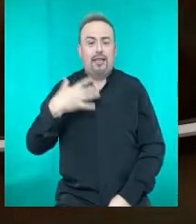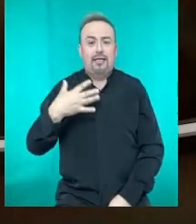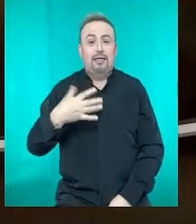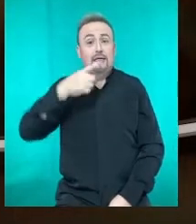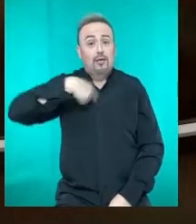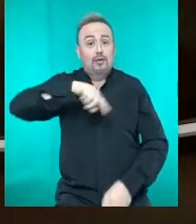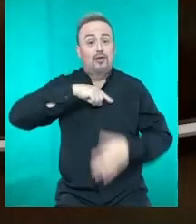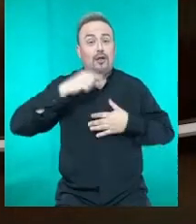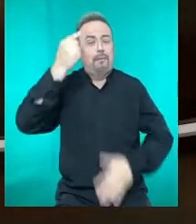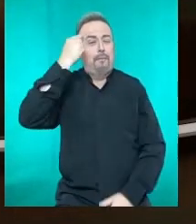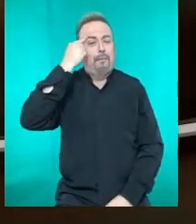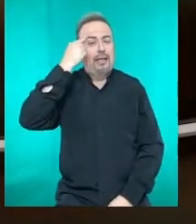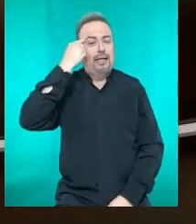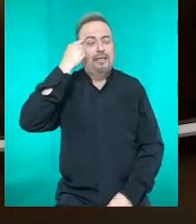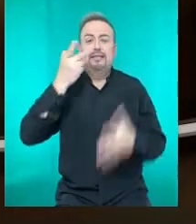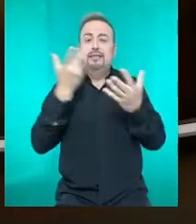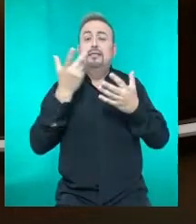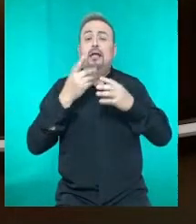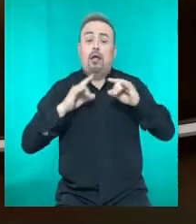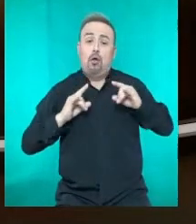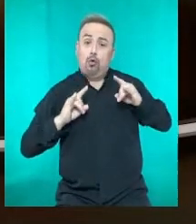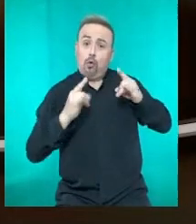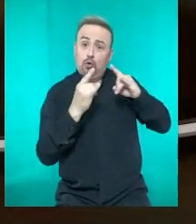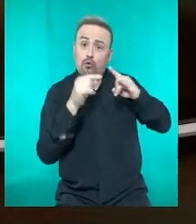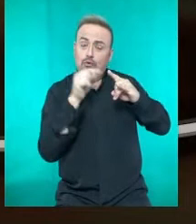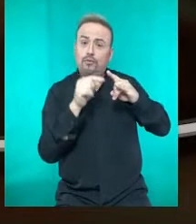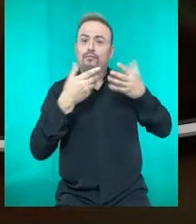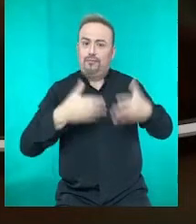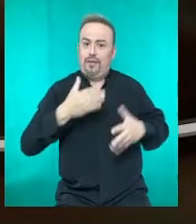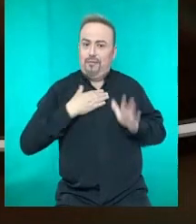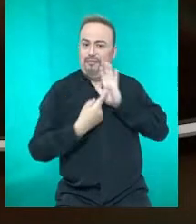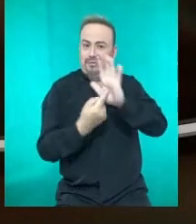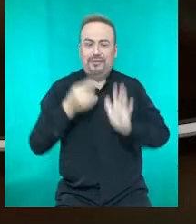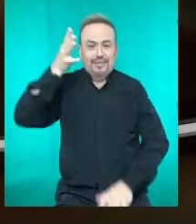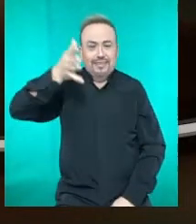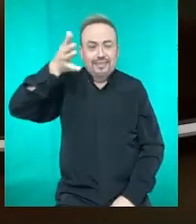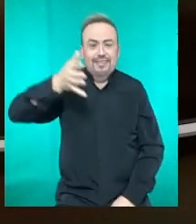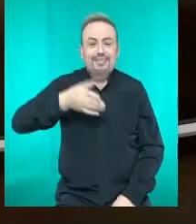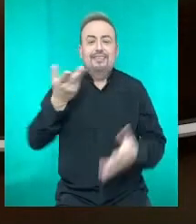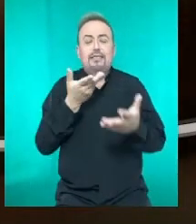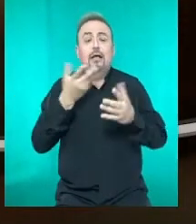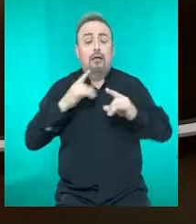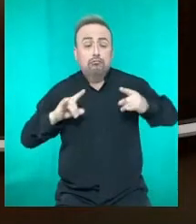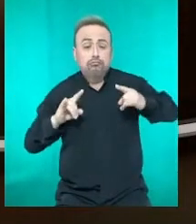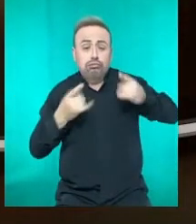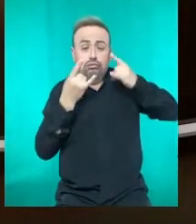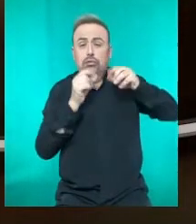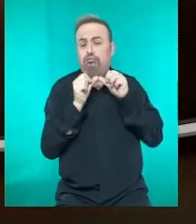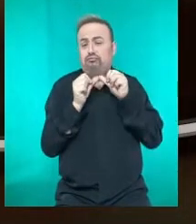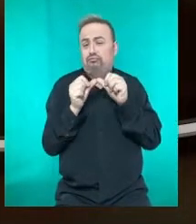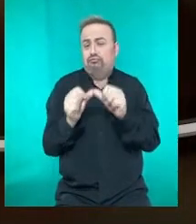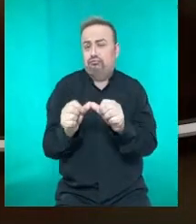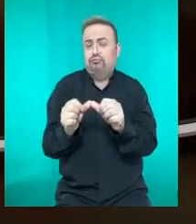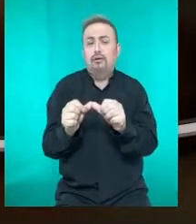pensamos específicamente en el área de construcción, como bien parte de la presentación, hablando sobre construcción sustentable, uno